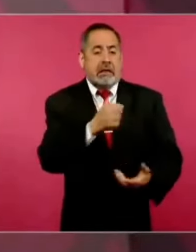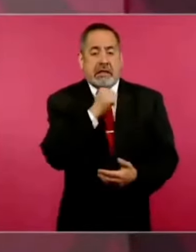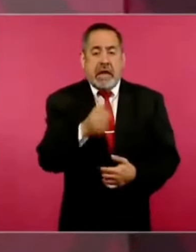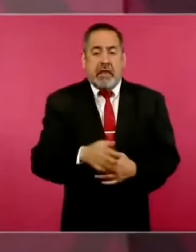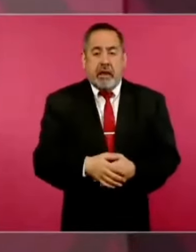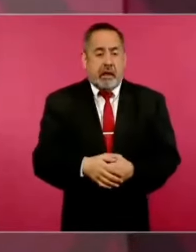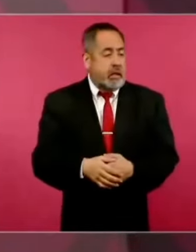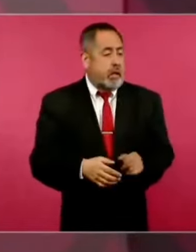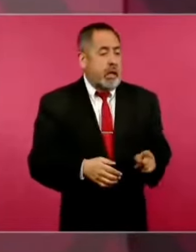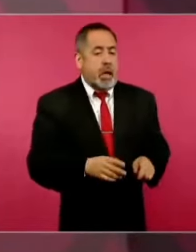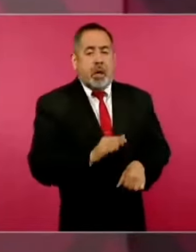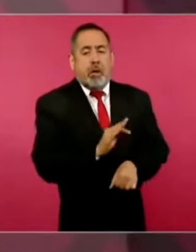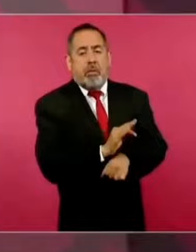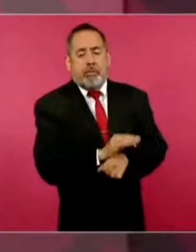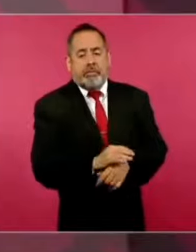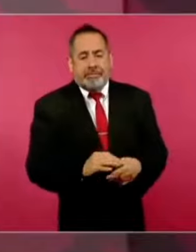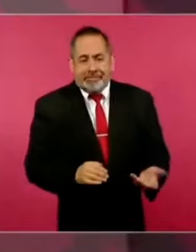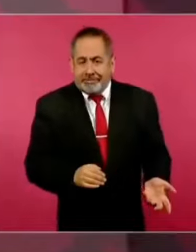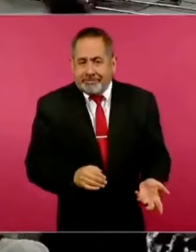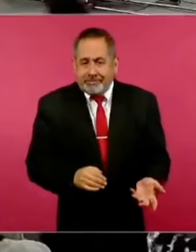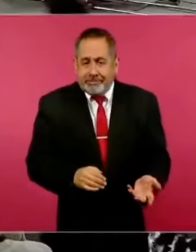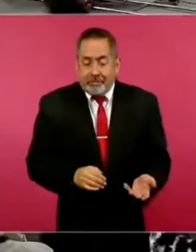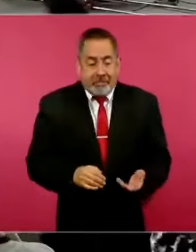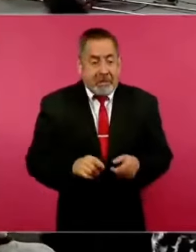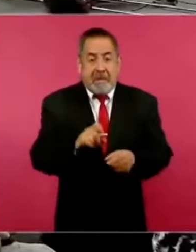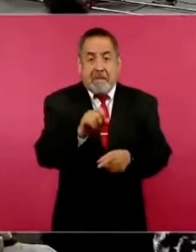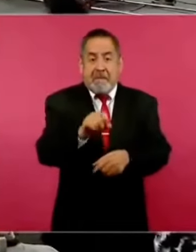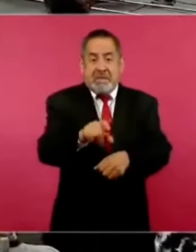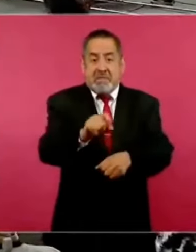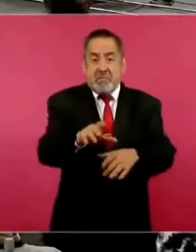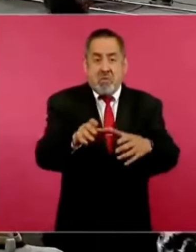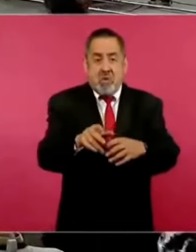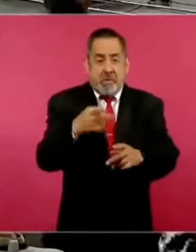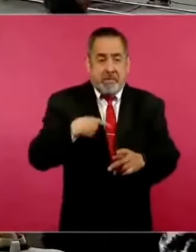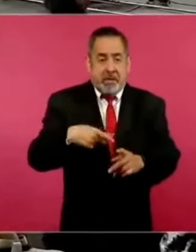Uno de los asesores del bloque